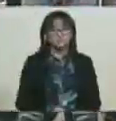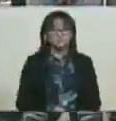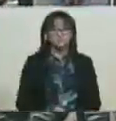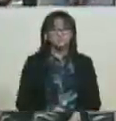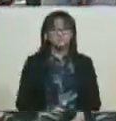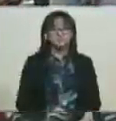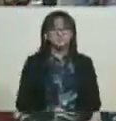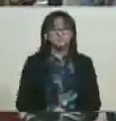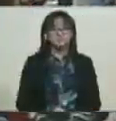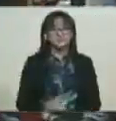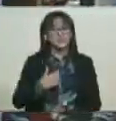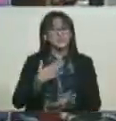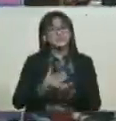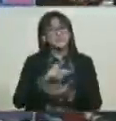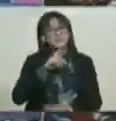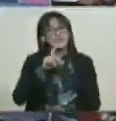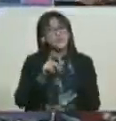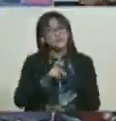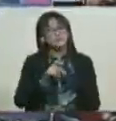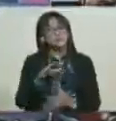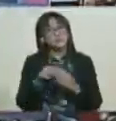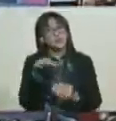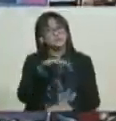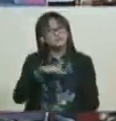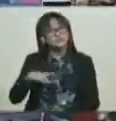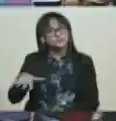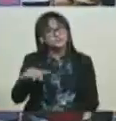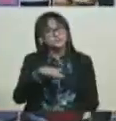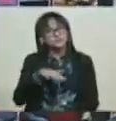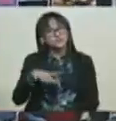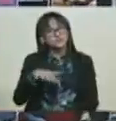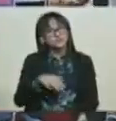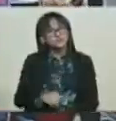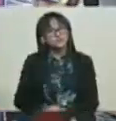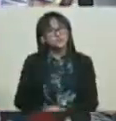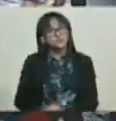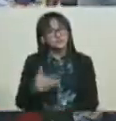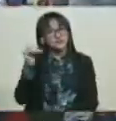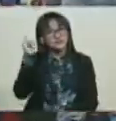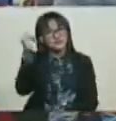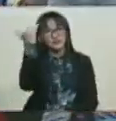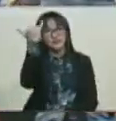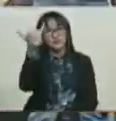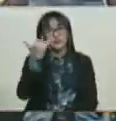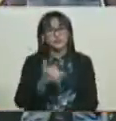y yo siempre me pregunto en todo el país yaracuy